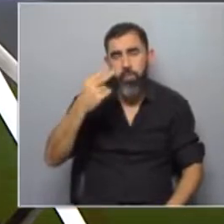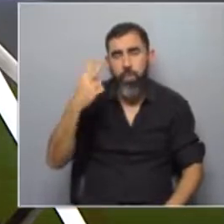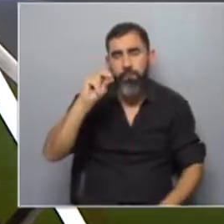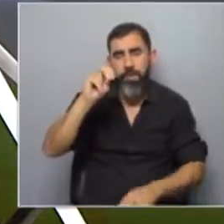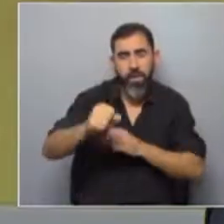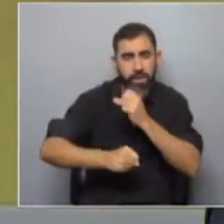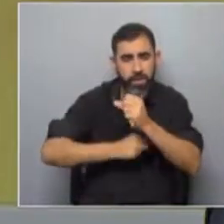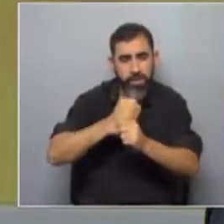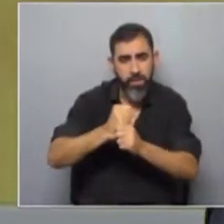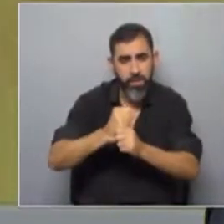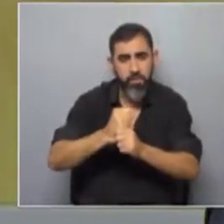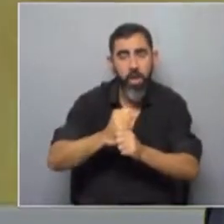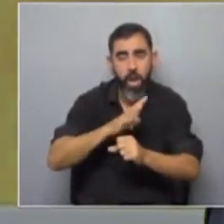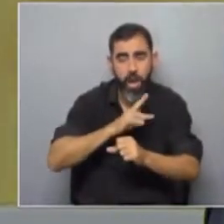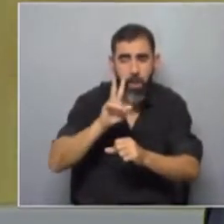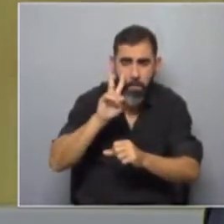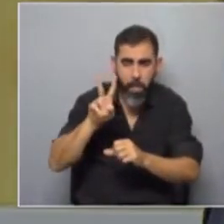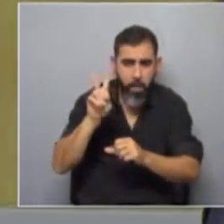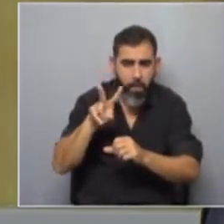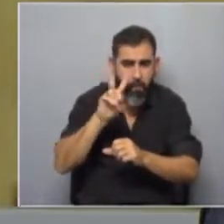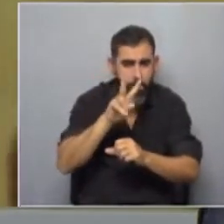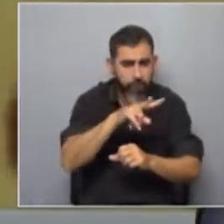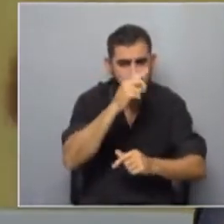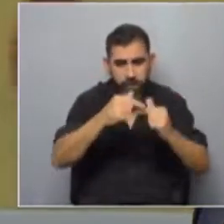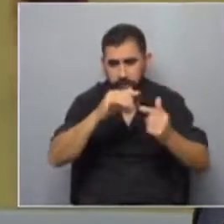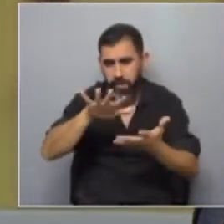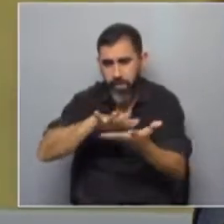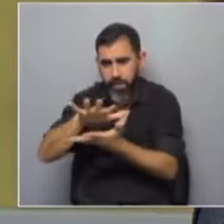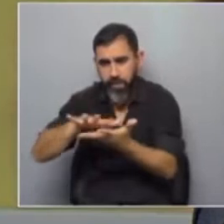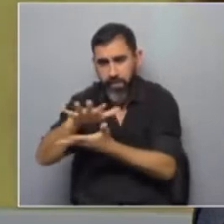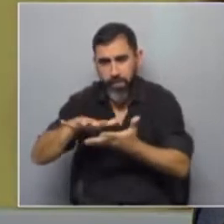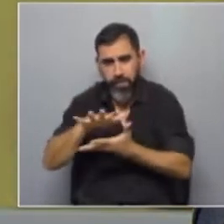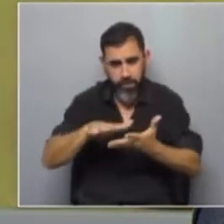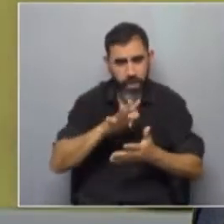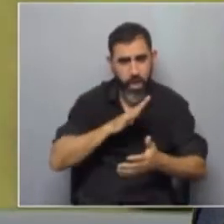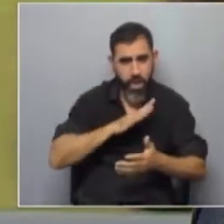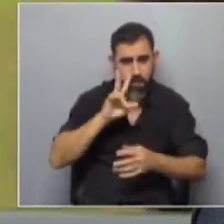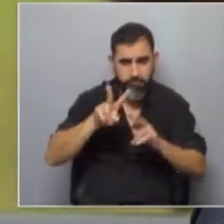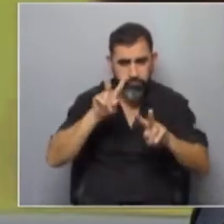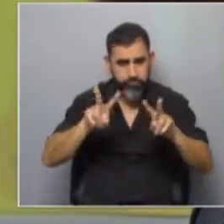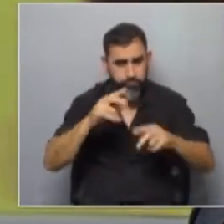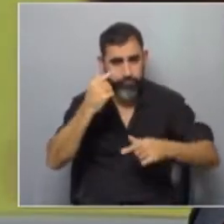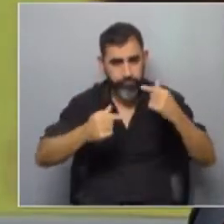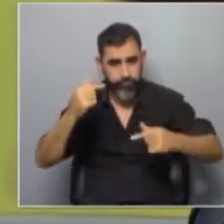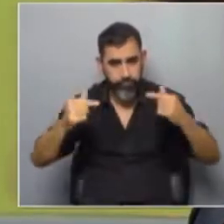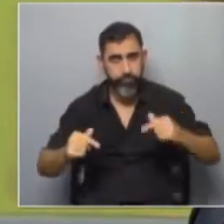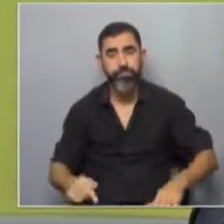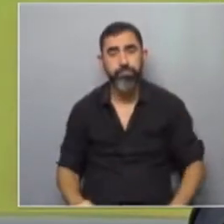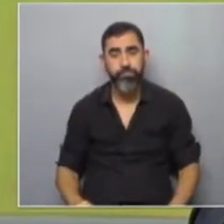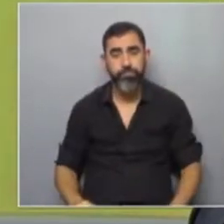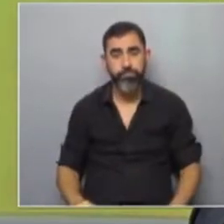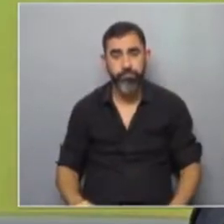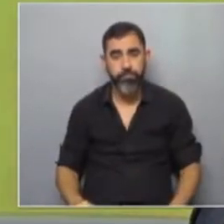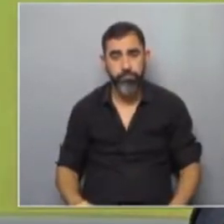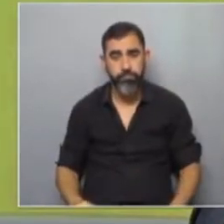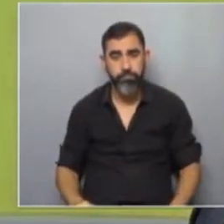poblacional o lo que decíamos, que se están viendo más, ¿no? Que fue con el margay. El margay históricamente era un felino,